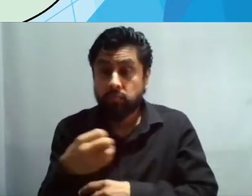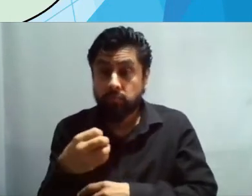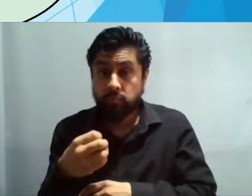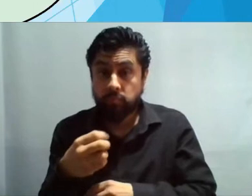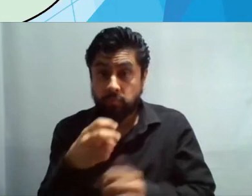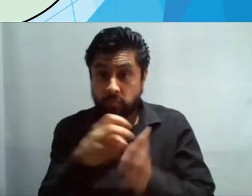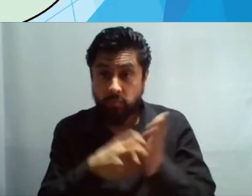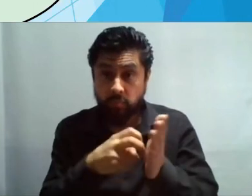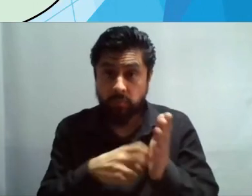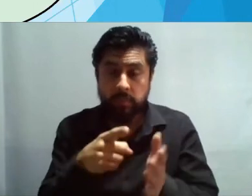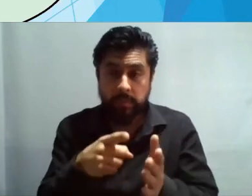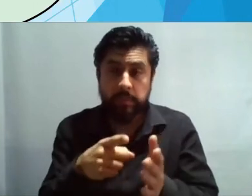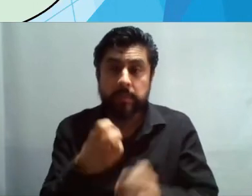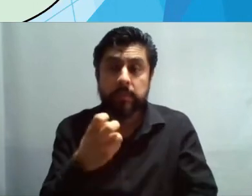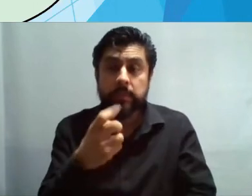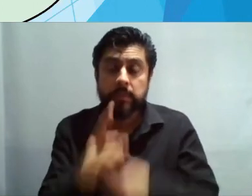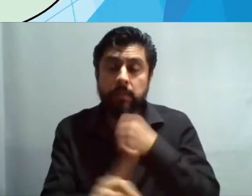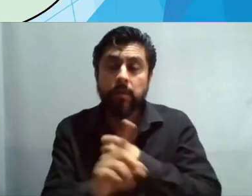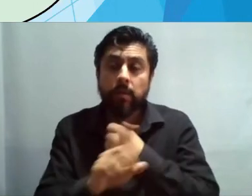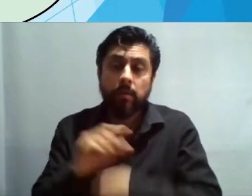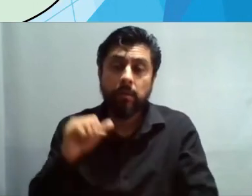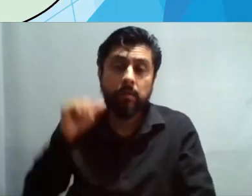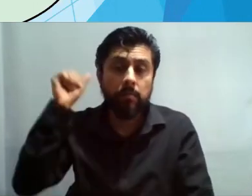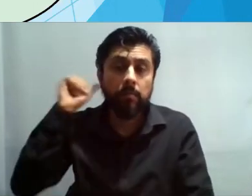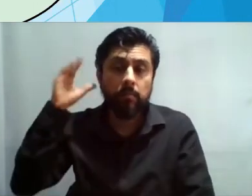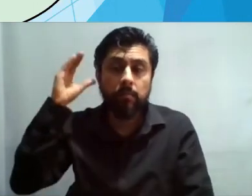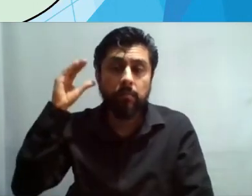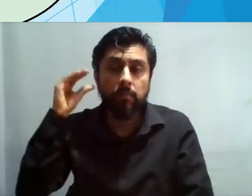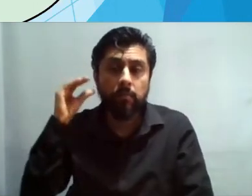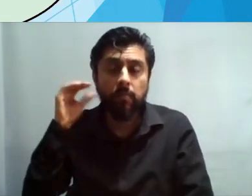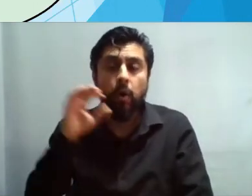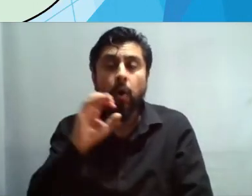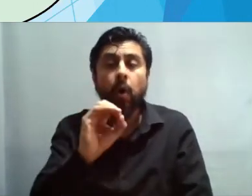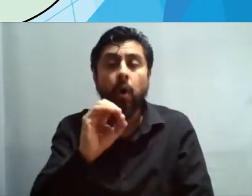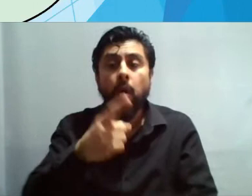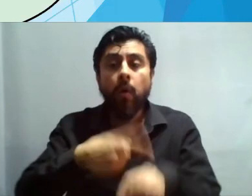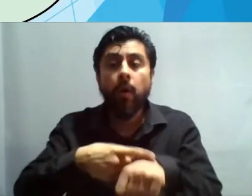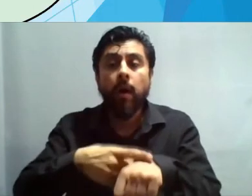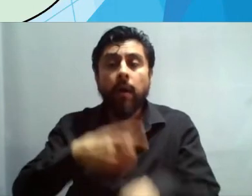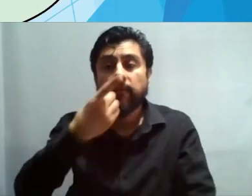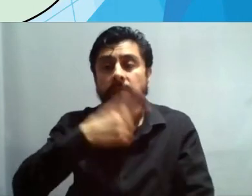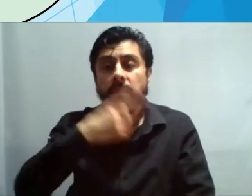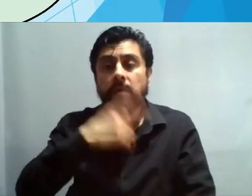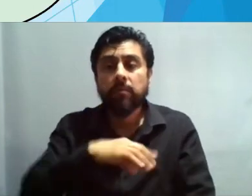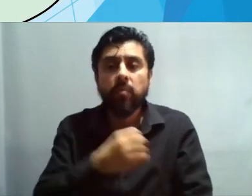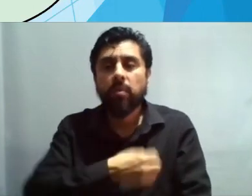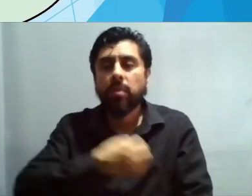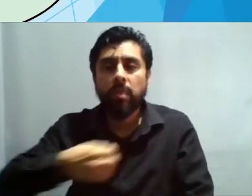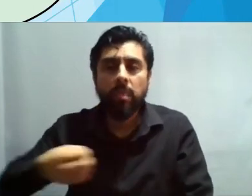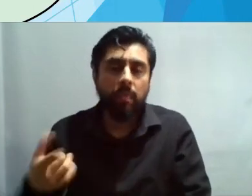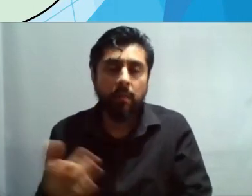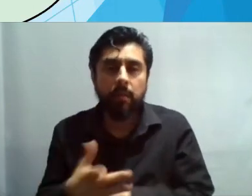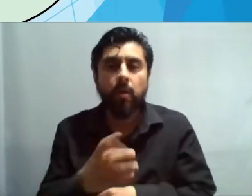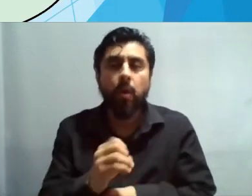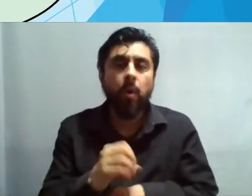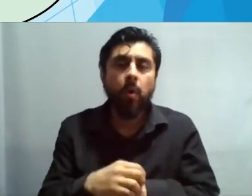la audición. Nos exponemos a mucho ruido, somos diabéticos descontrolados, colesterol o